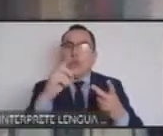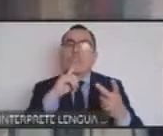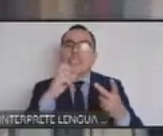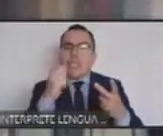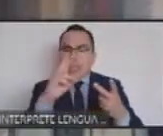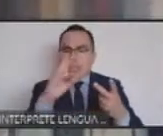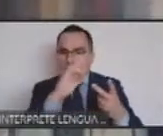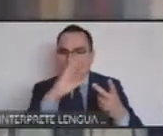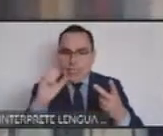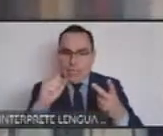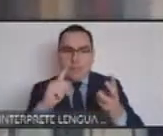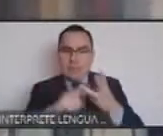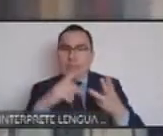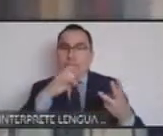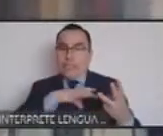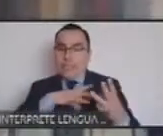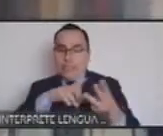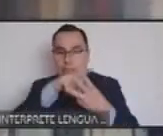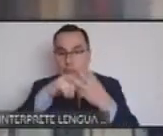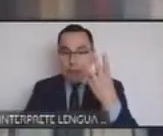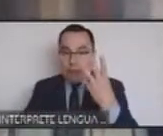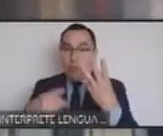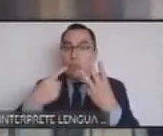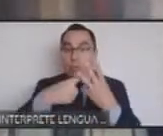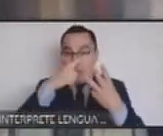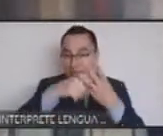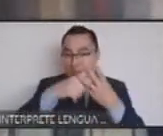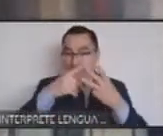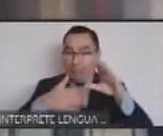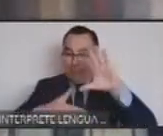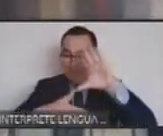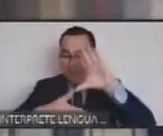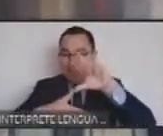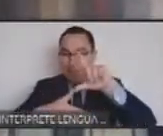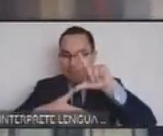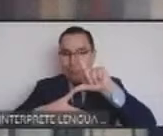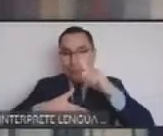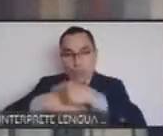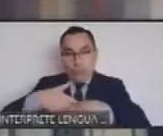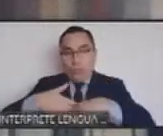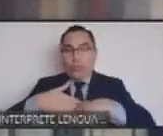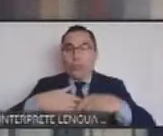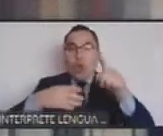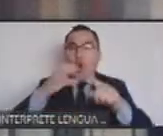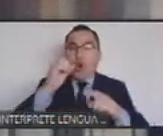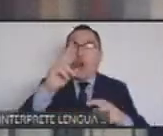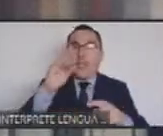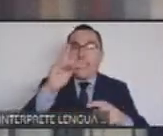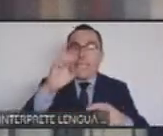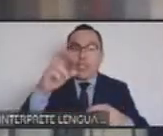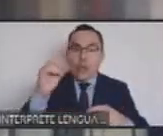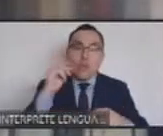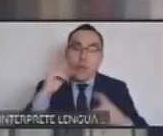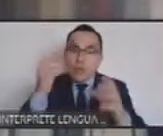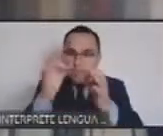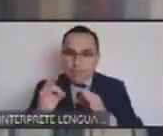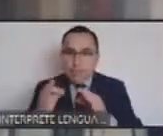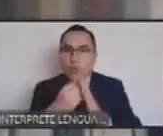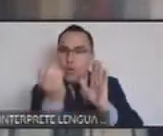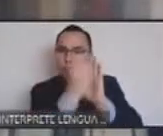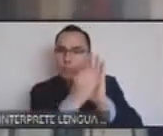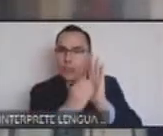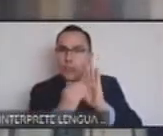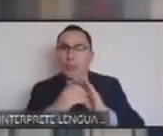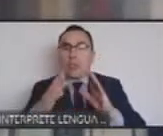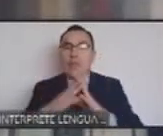muy por encima de los restantes países de la región. Luis Cordero mencionó algunos indicadores. Hay otro indicador, el Banco Mundial, los